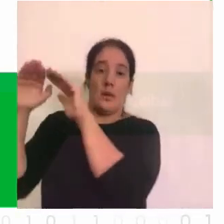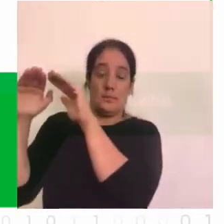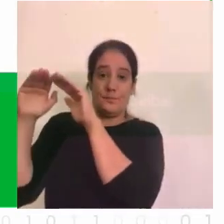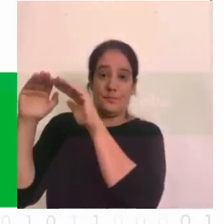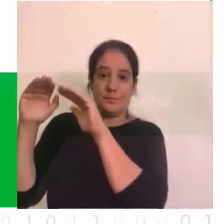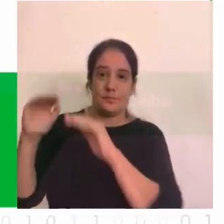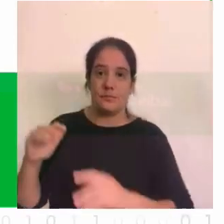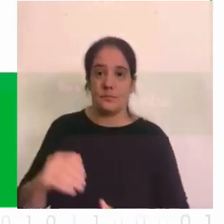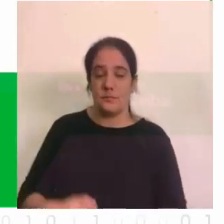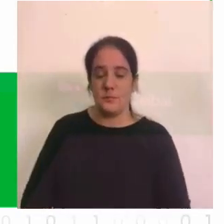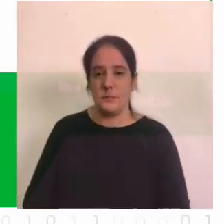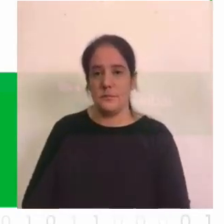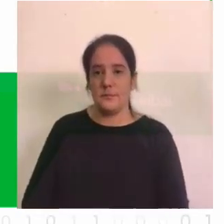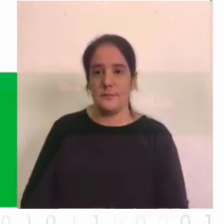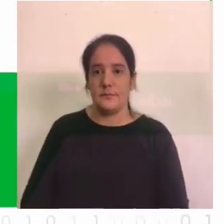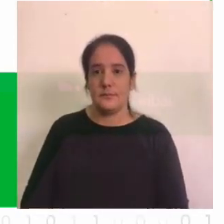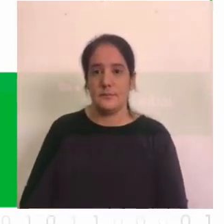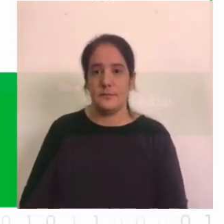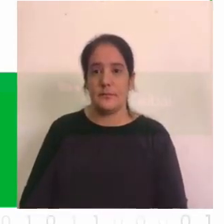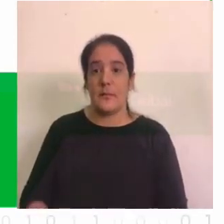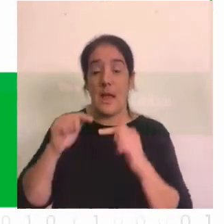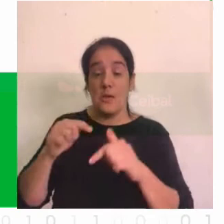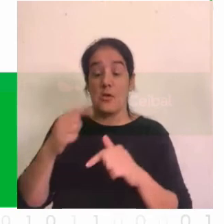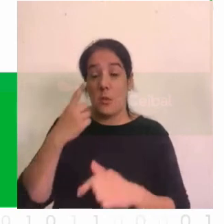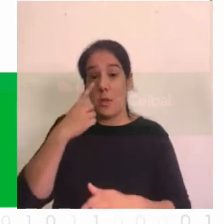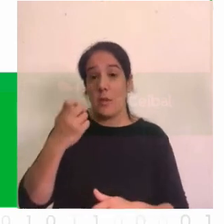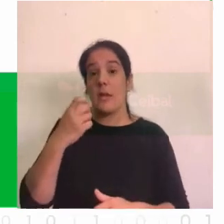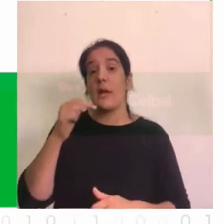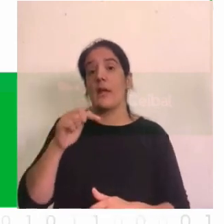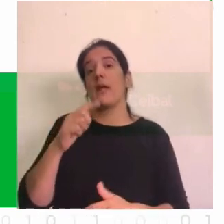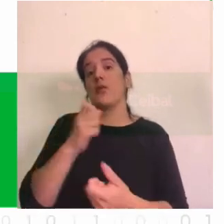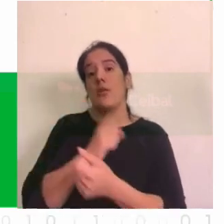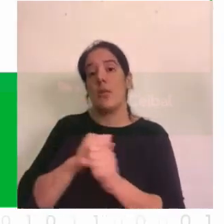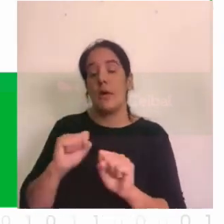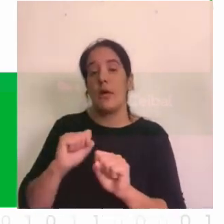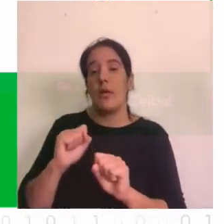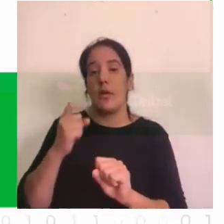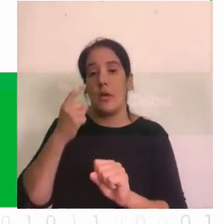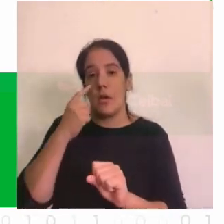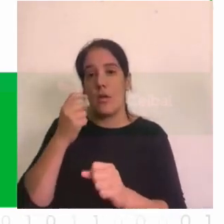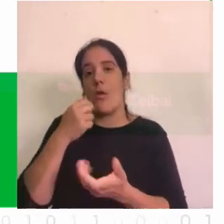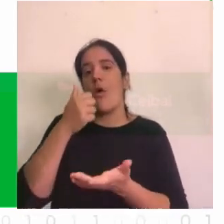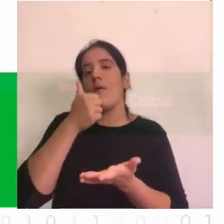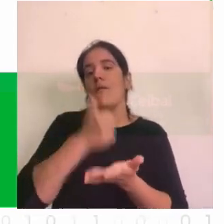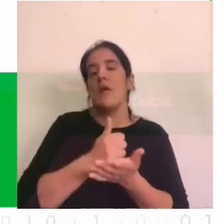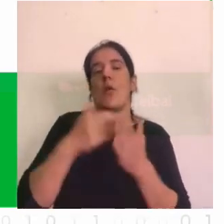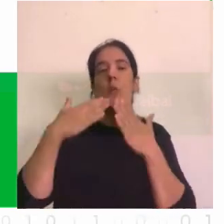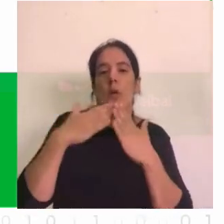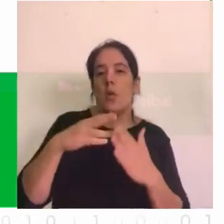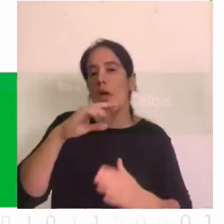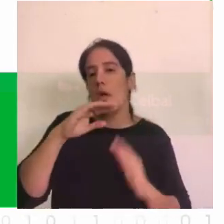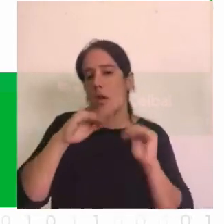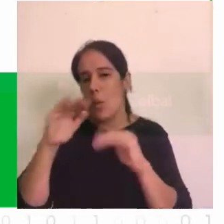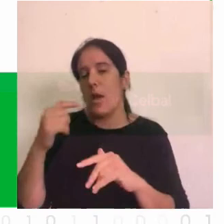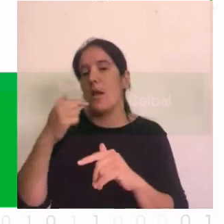esta persona. Eso permite usar estimadores de efectos fijos, estimadores de random effects, permite también